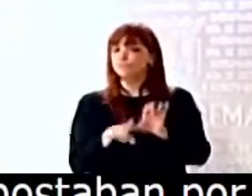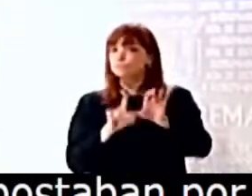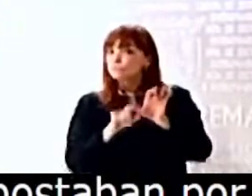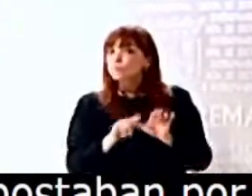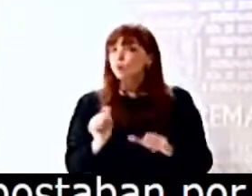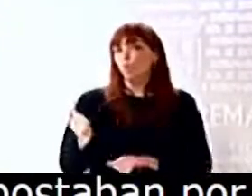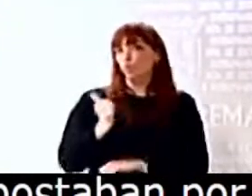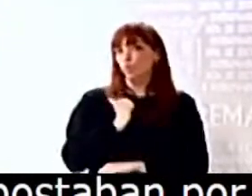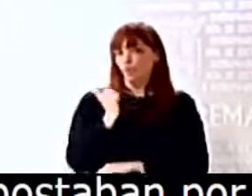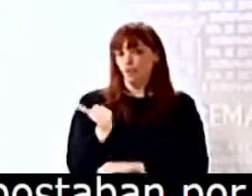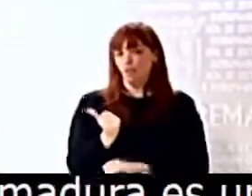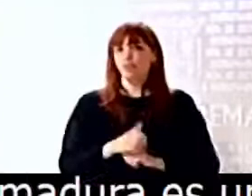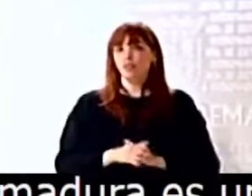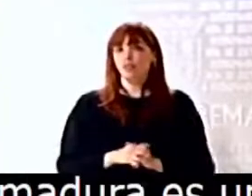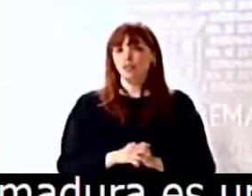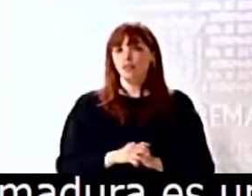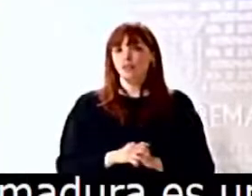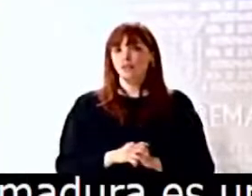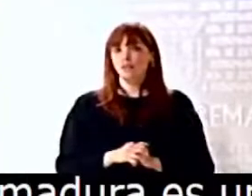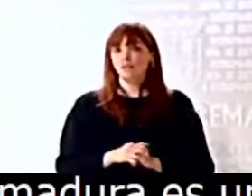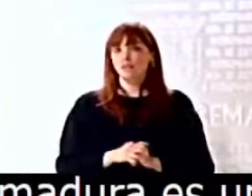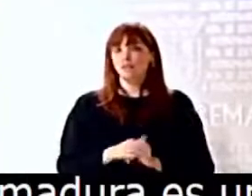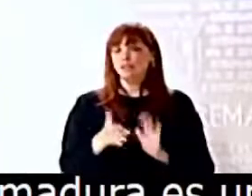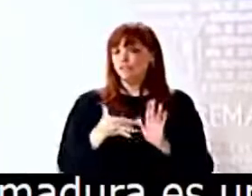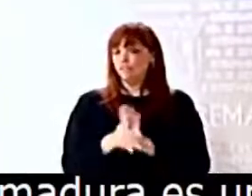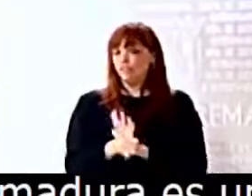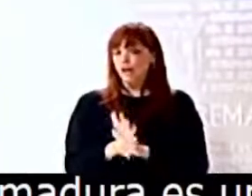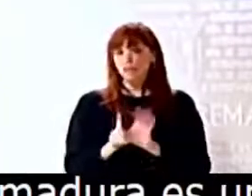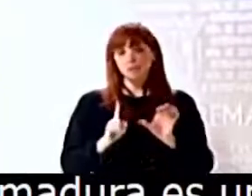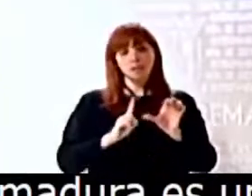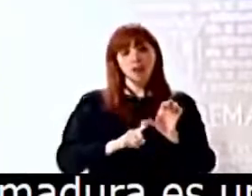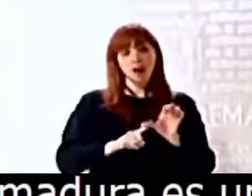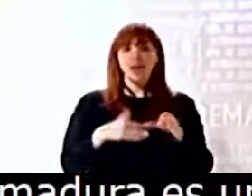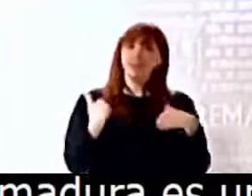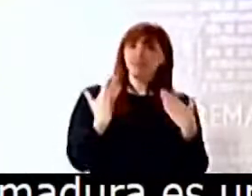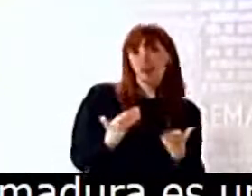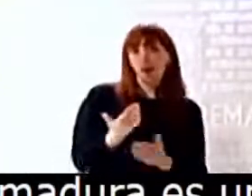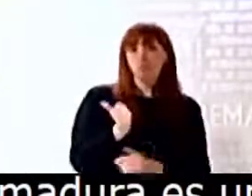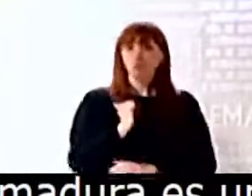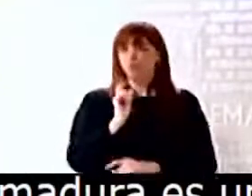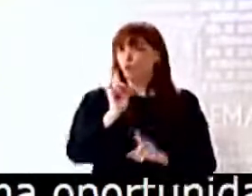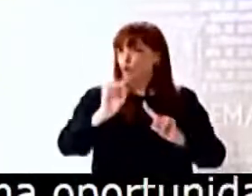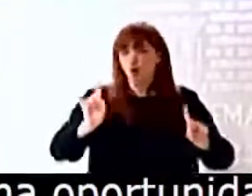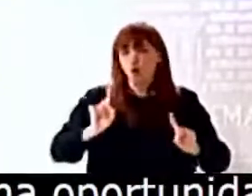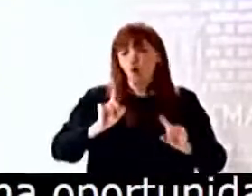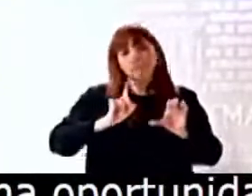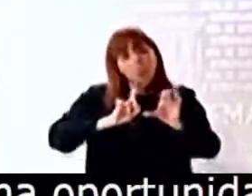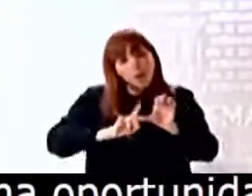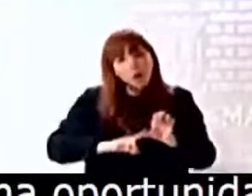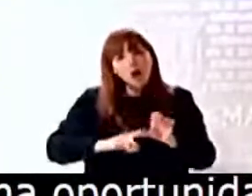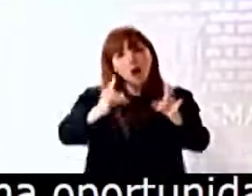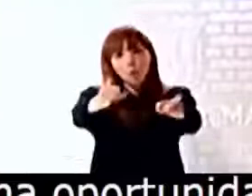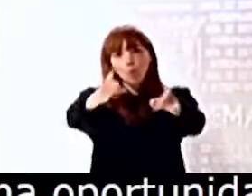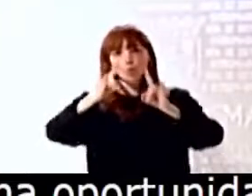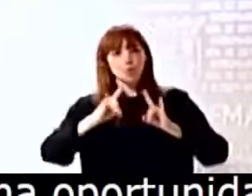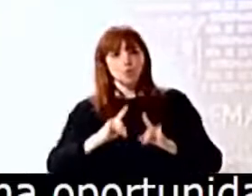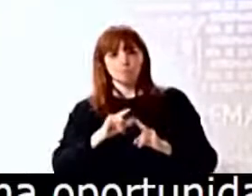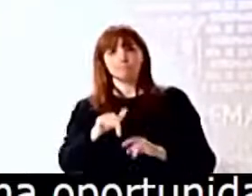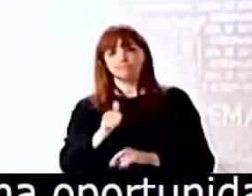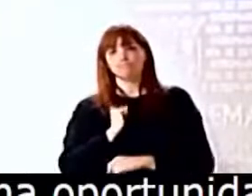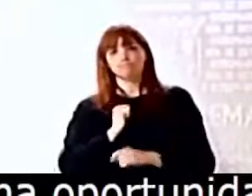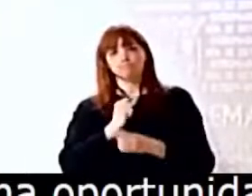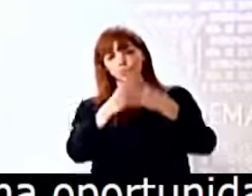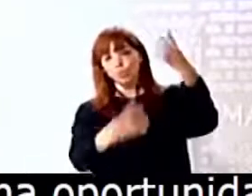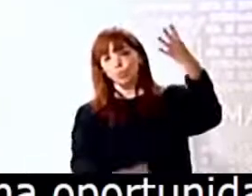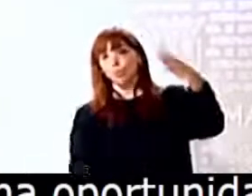es una oportunidad. No que Extremadura tenga una oportunidad, no. Extremadura es una oportunidad